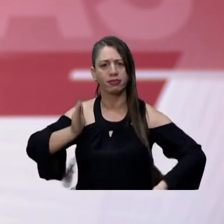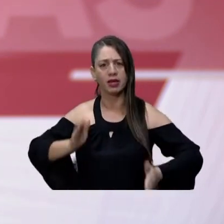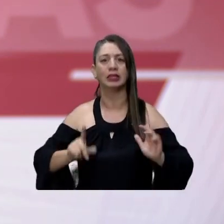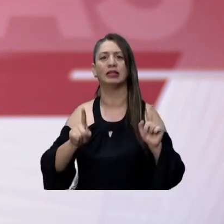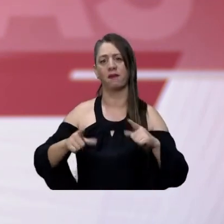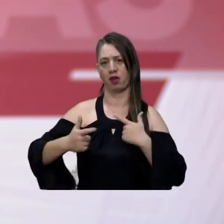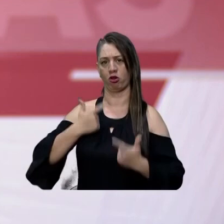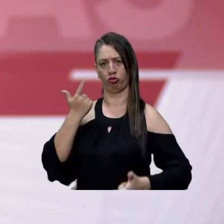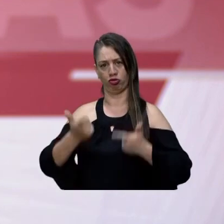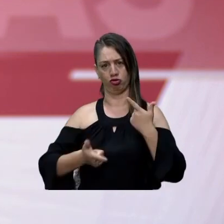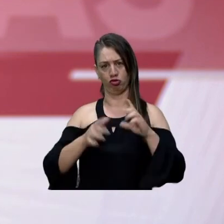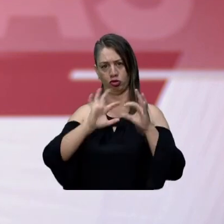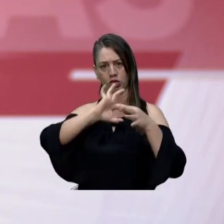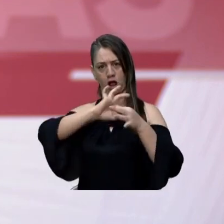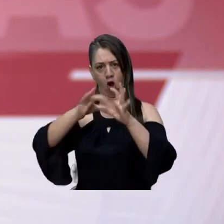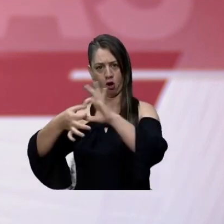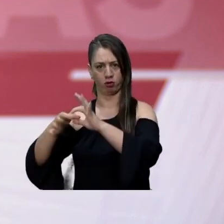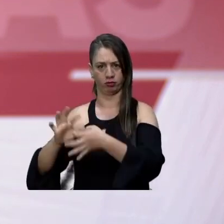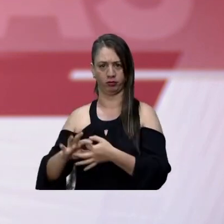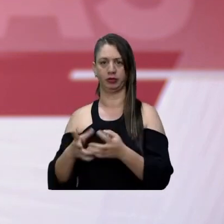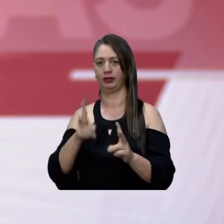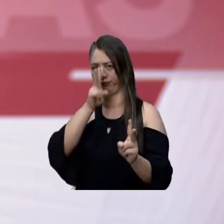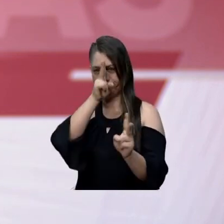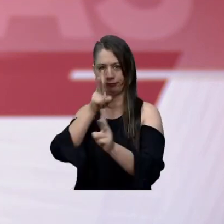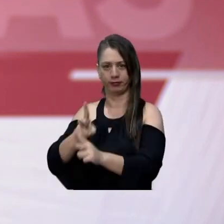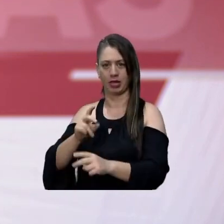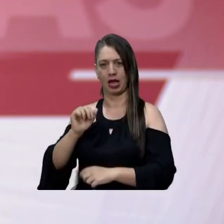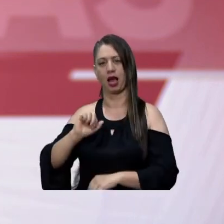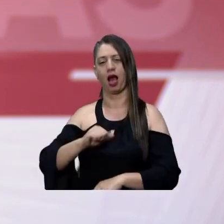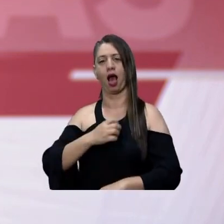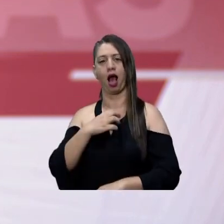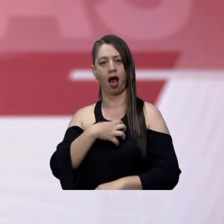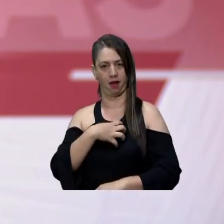lucha olímpica y que se consagró como campeón nacional.